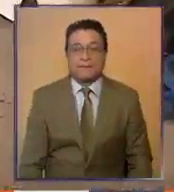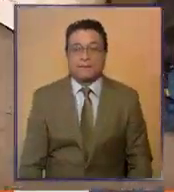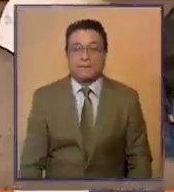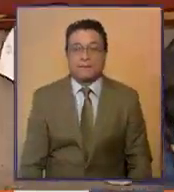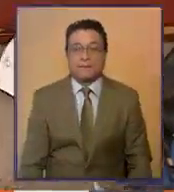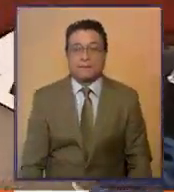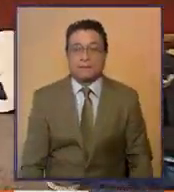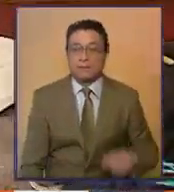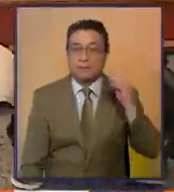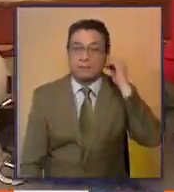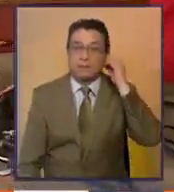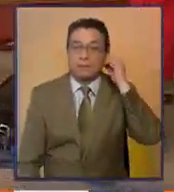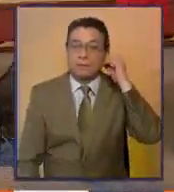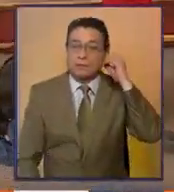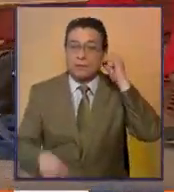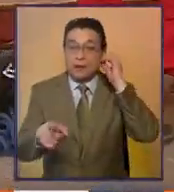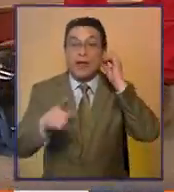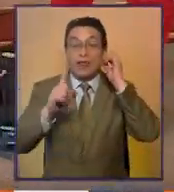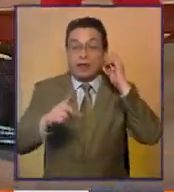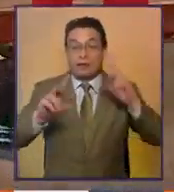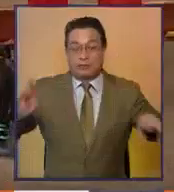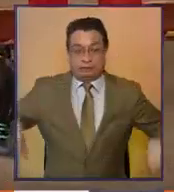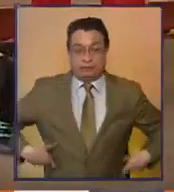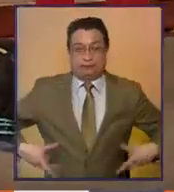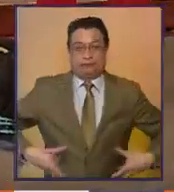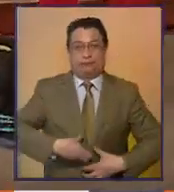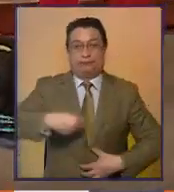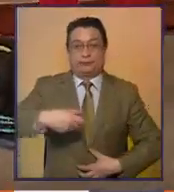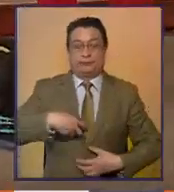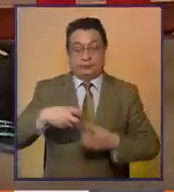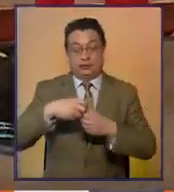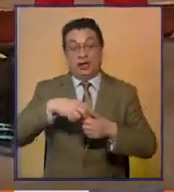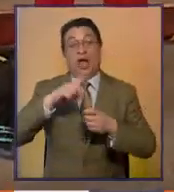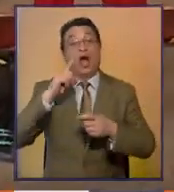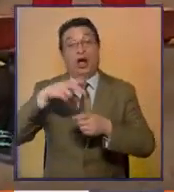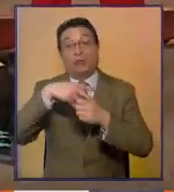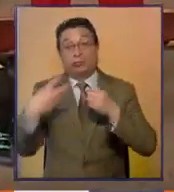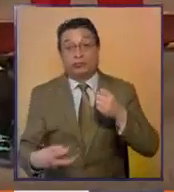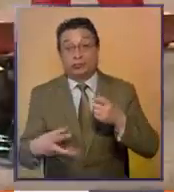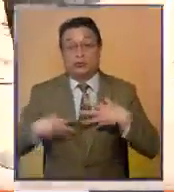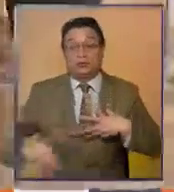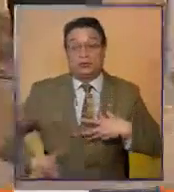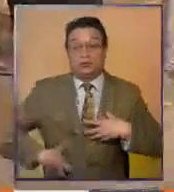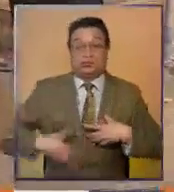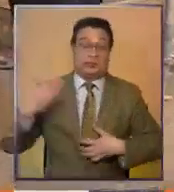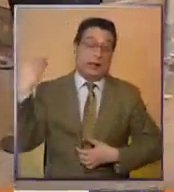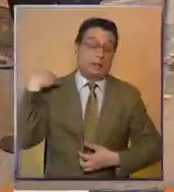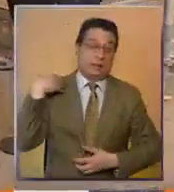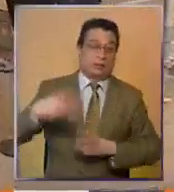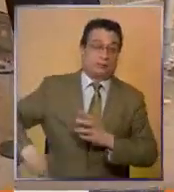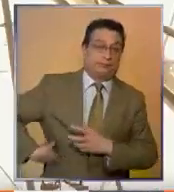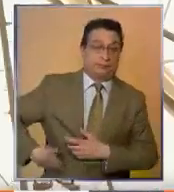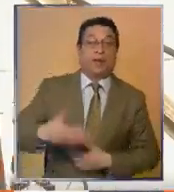Vamos a utilizar un arnés que cumple anilla anticaída external, una dorsal.